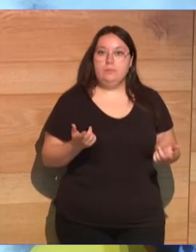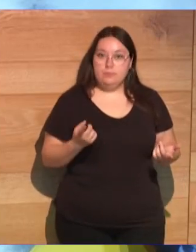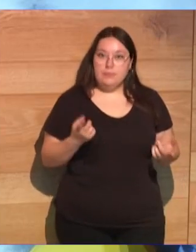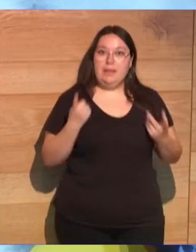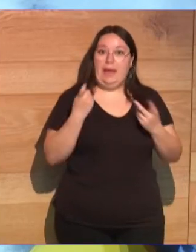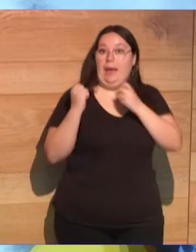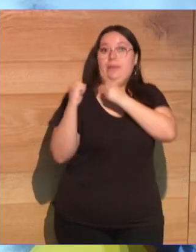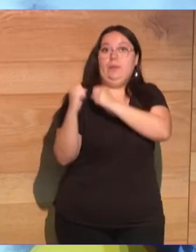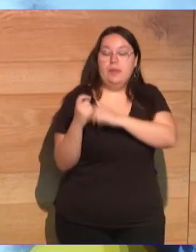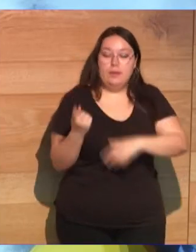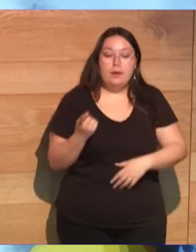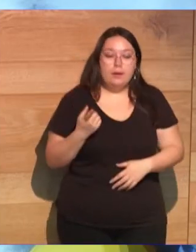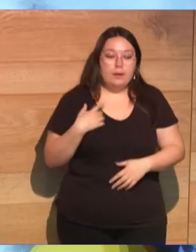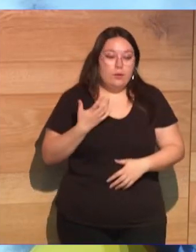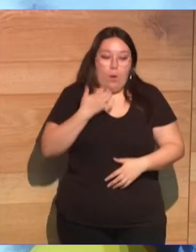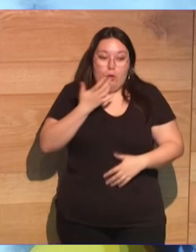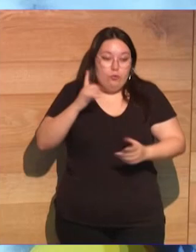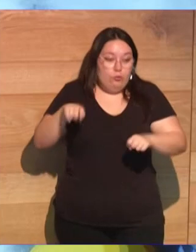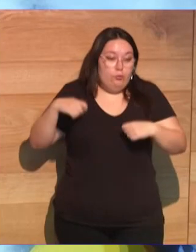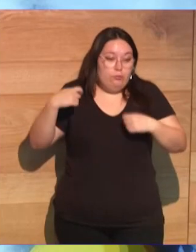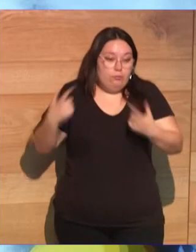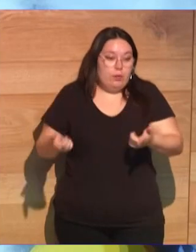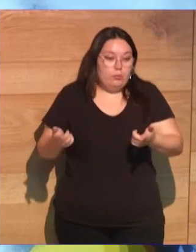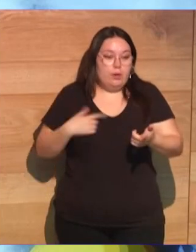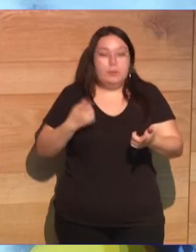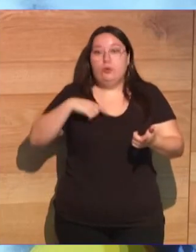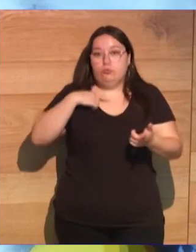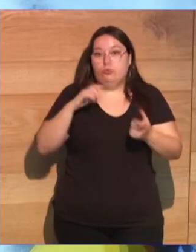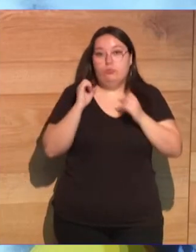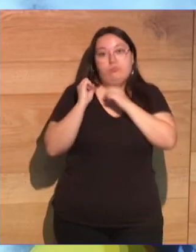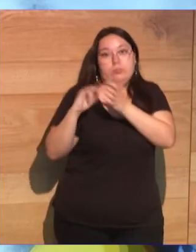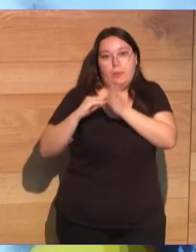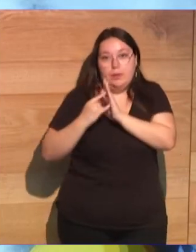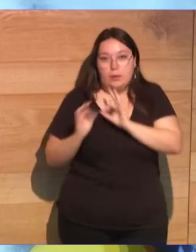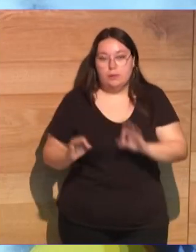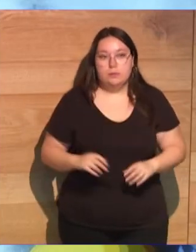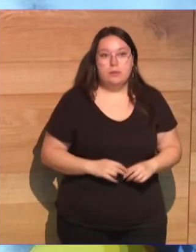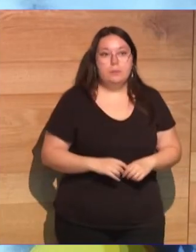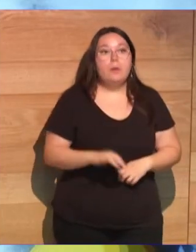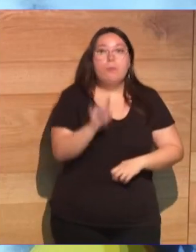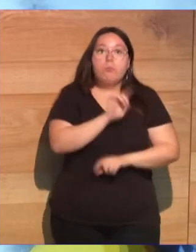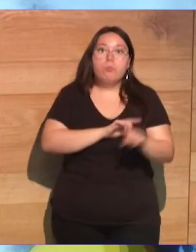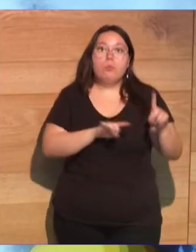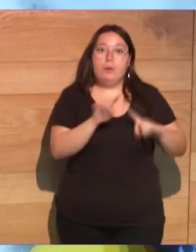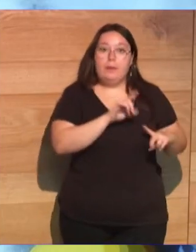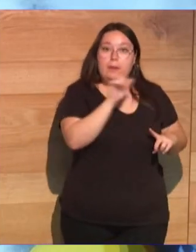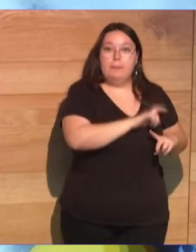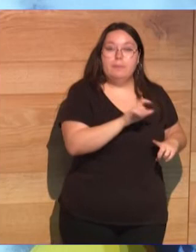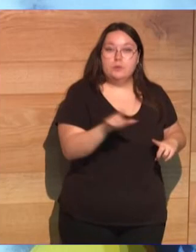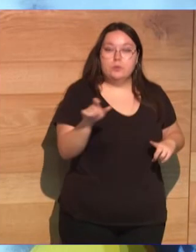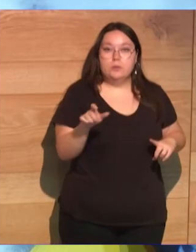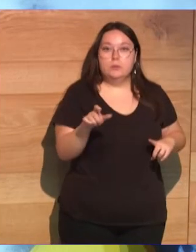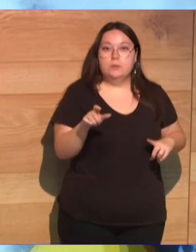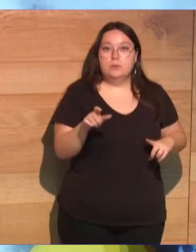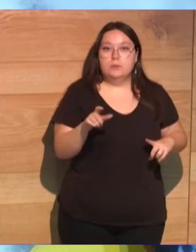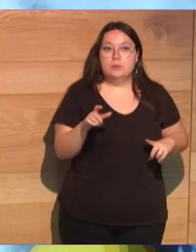un hábito que hemos normalizado, pero podríamos reconocer que somos dependientes de la tecnología. El problema de que haya personas que pasan